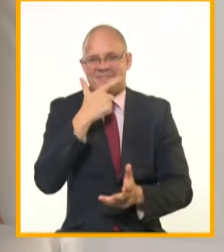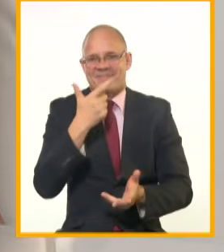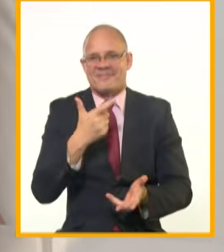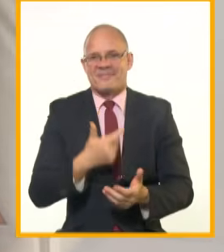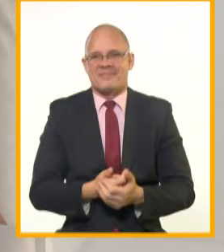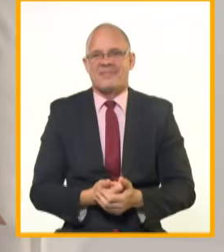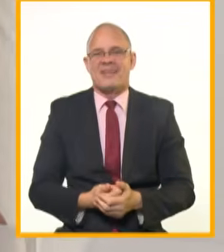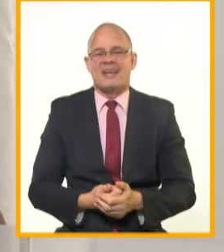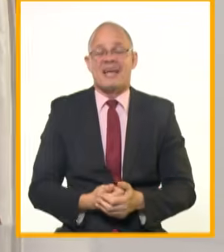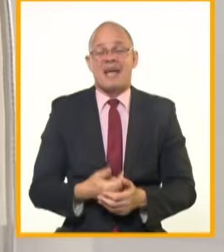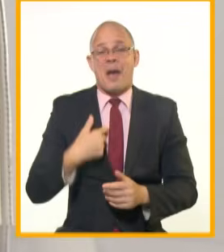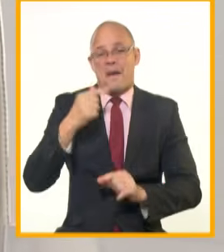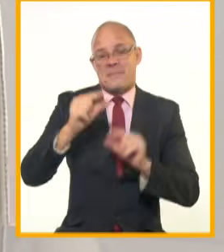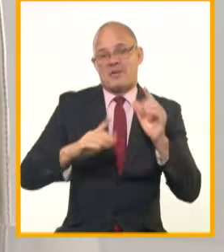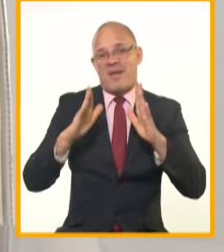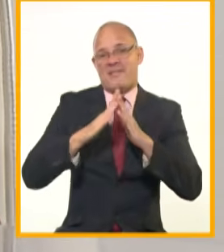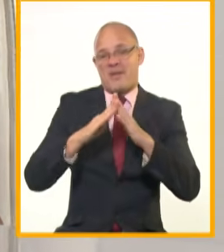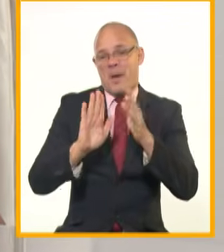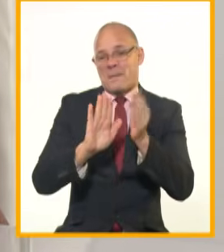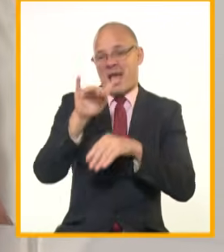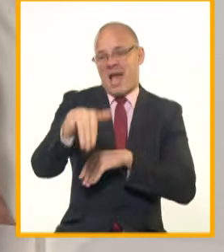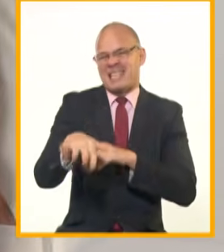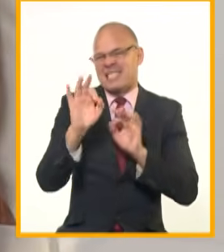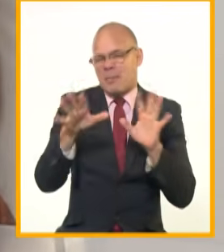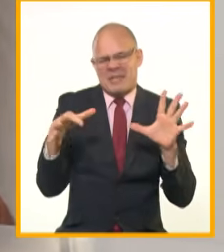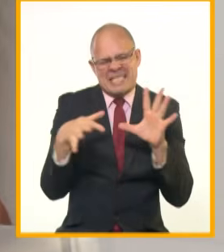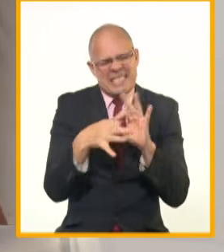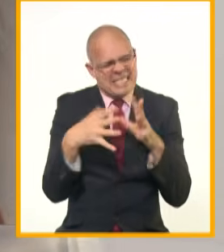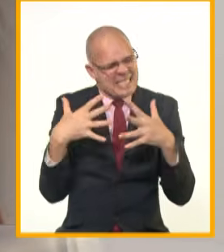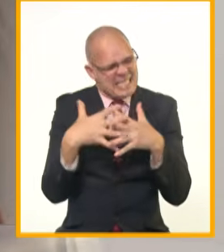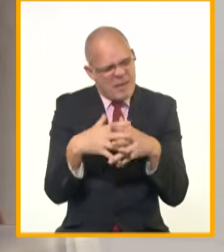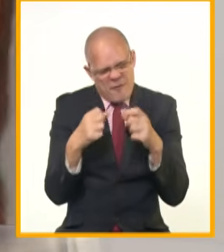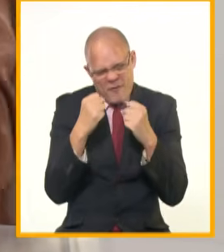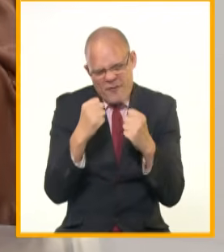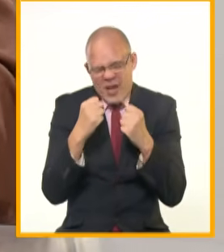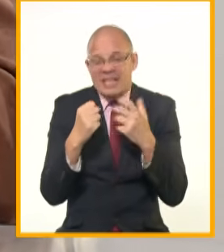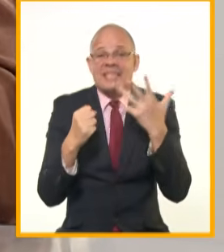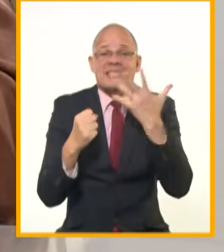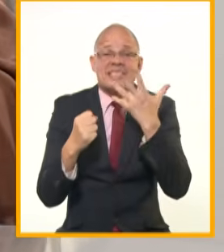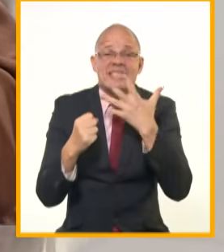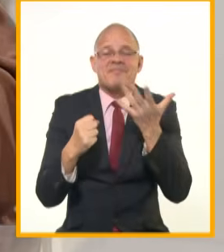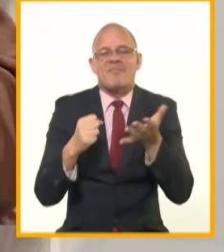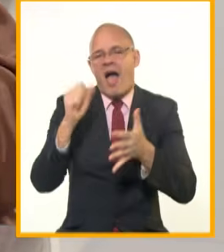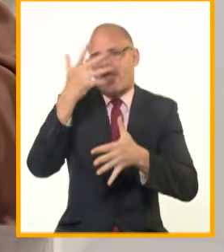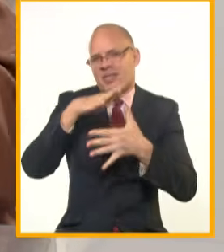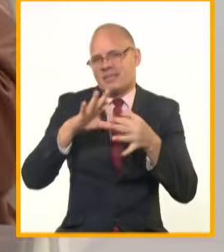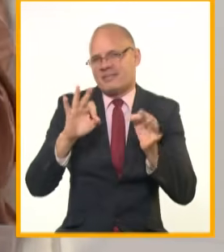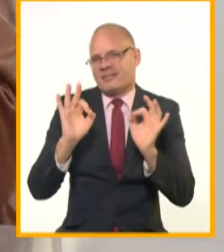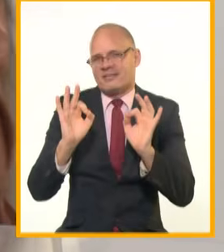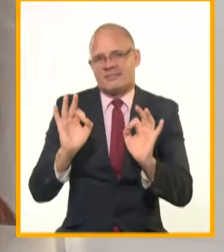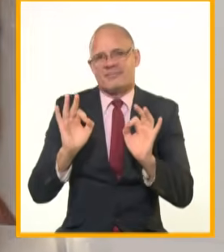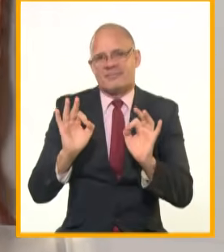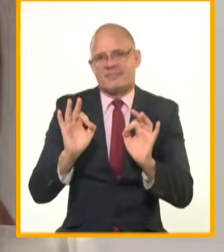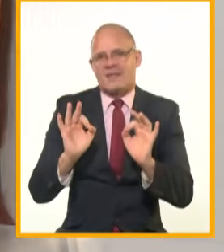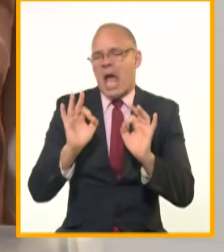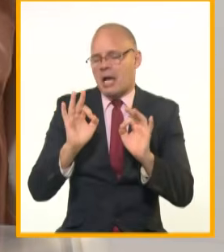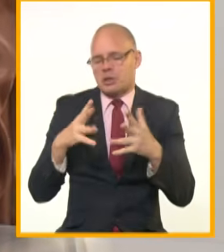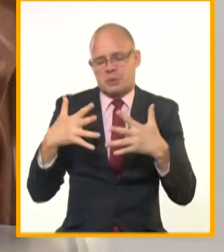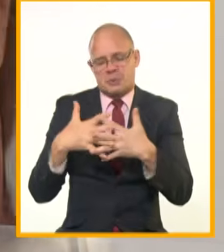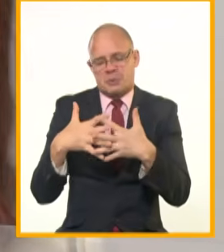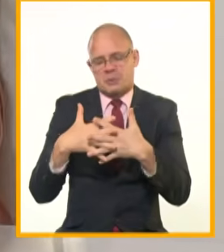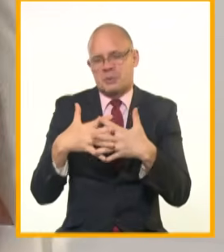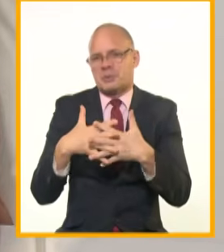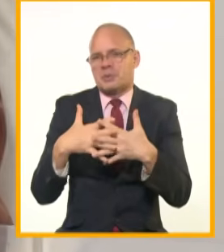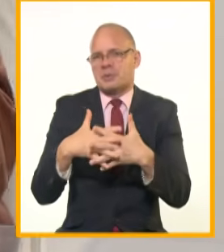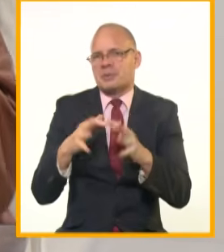Las personas de Bahía Honda siempre han tenido un vínculo muy estrecho con Artemisa. Ha existido un vínculo muy